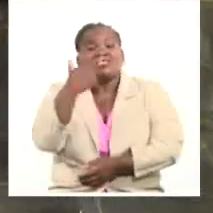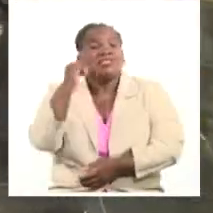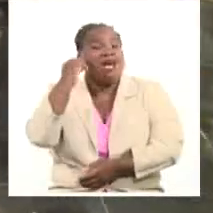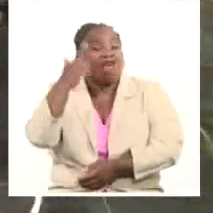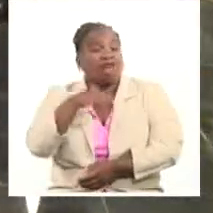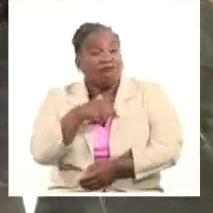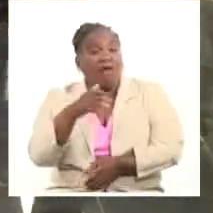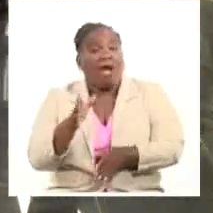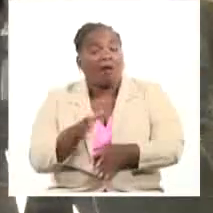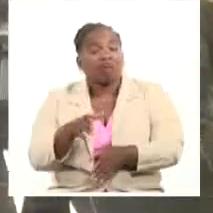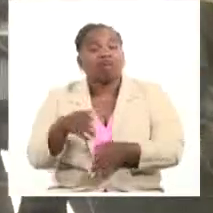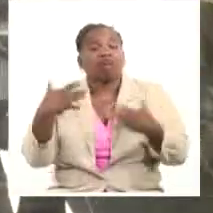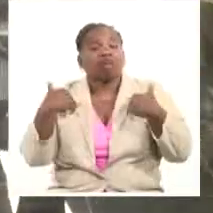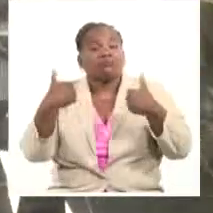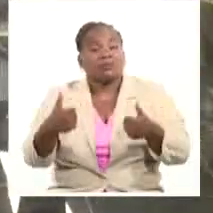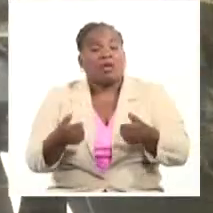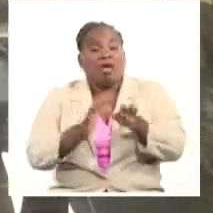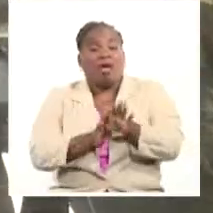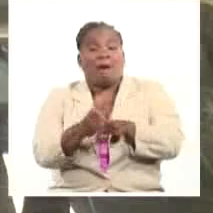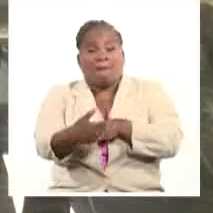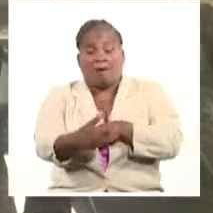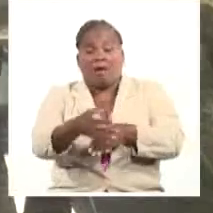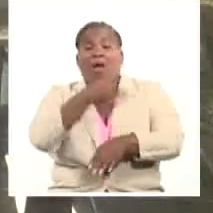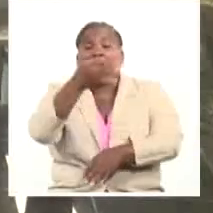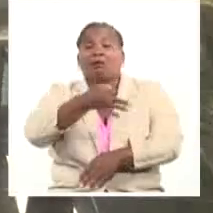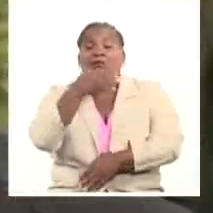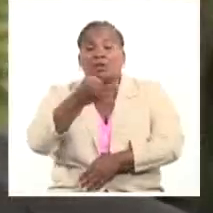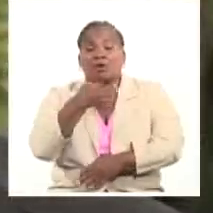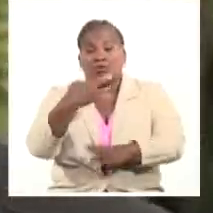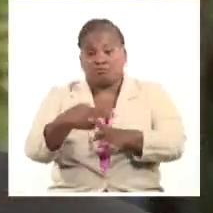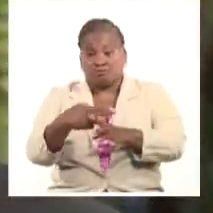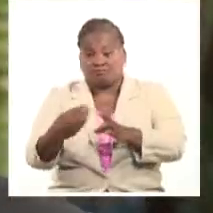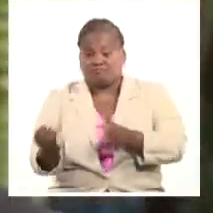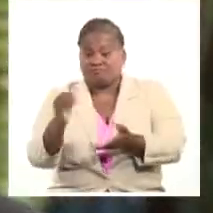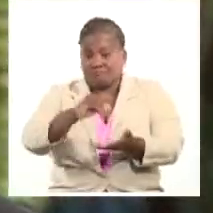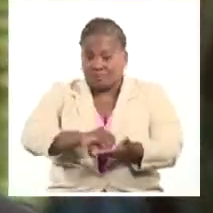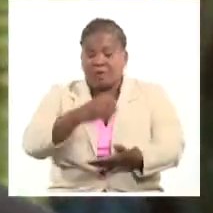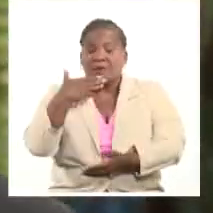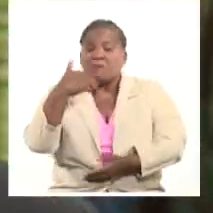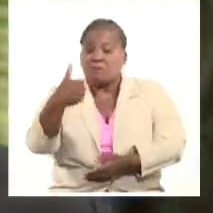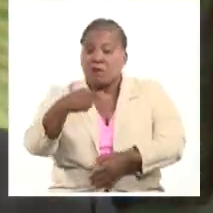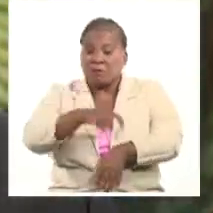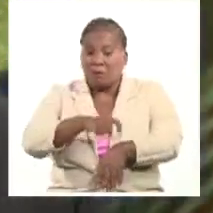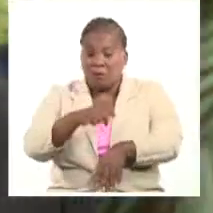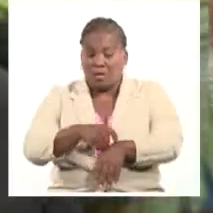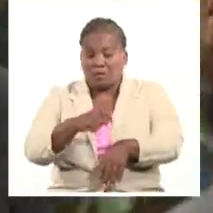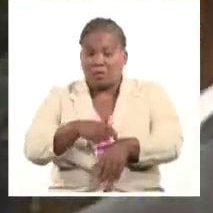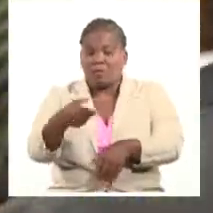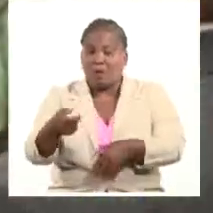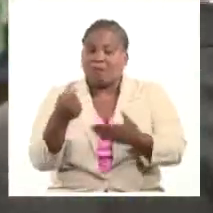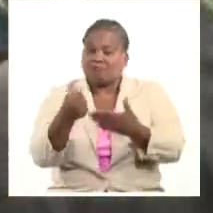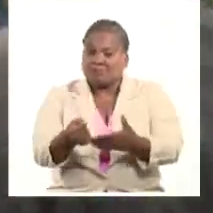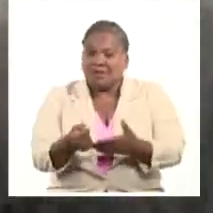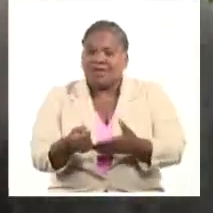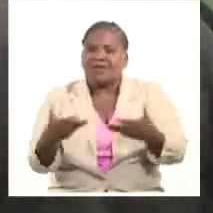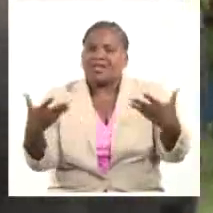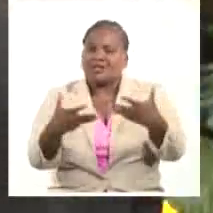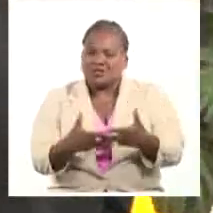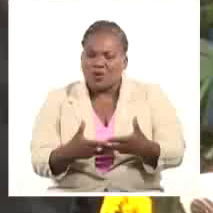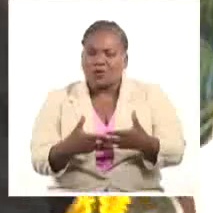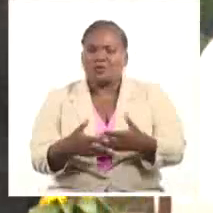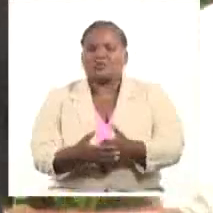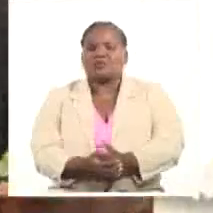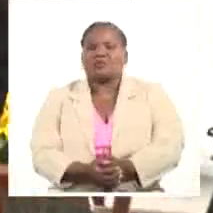de Jamaica, y consideró que su nombramiento será una excelente oportunidad para ampliar las relaciones en las más diversas esferas.